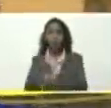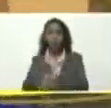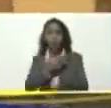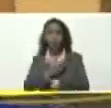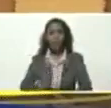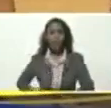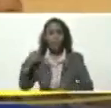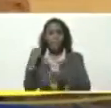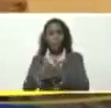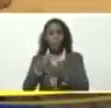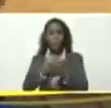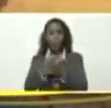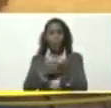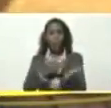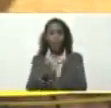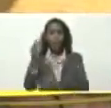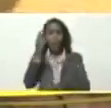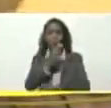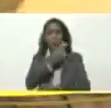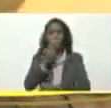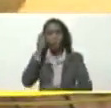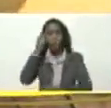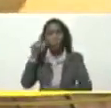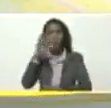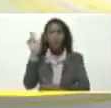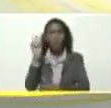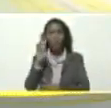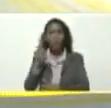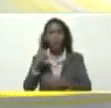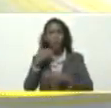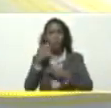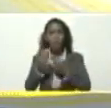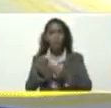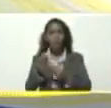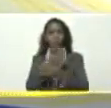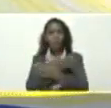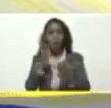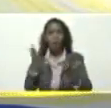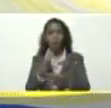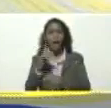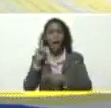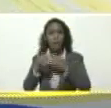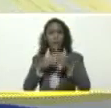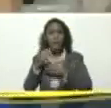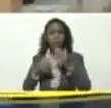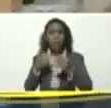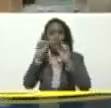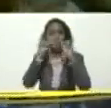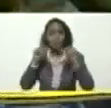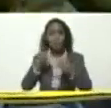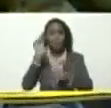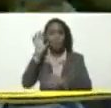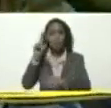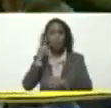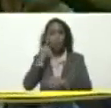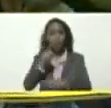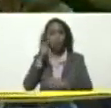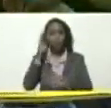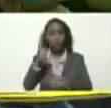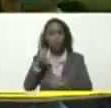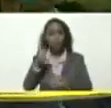constancia, su lealtad y el compromiso con el pueblo venezolano de seguir brindándole la protección. Y ha sido el sistema patria que usted bien ha dirigido y